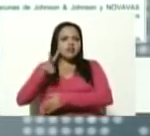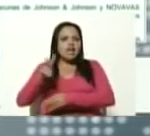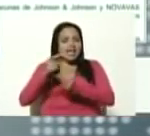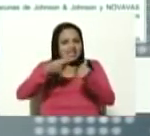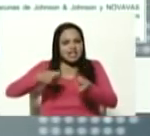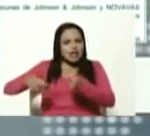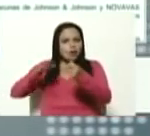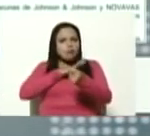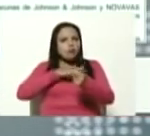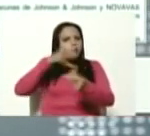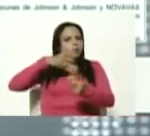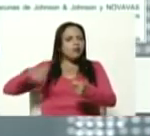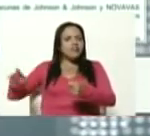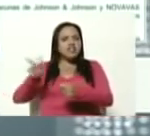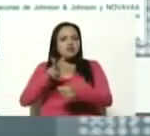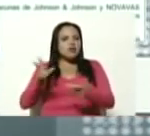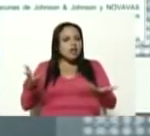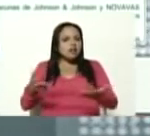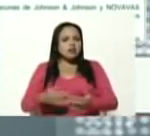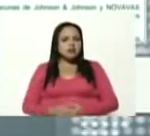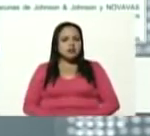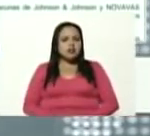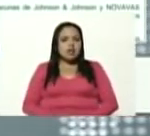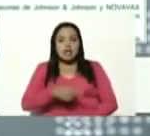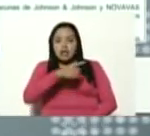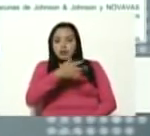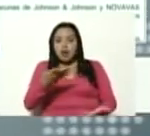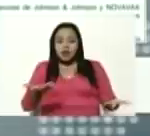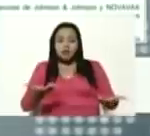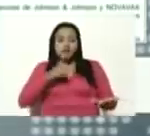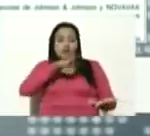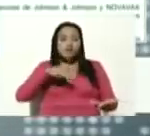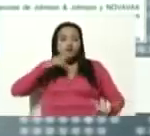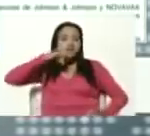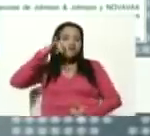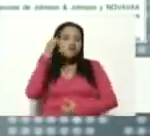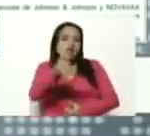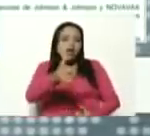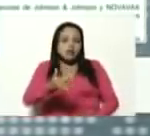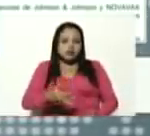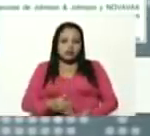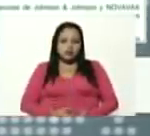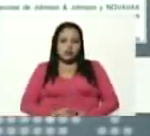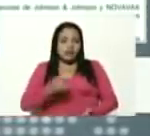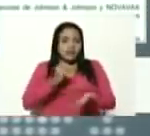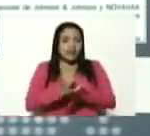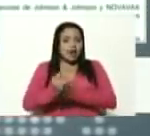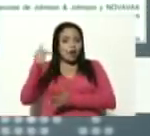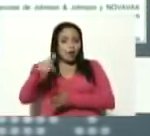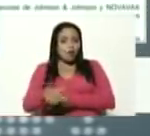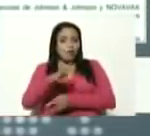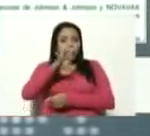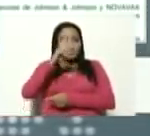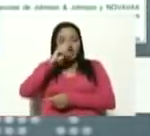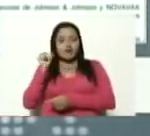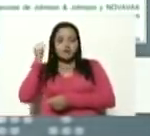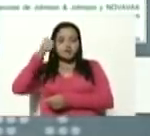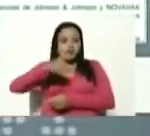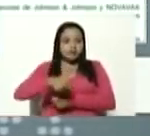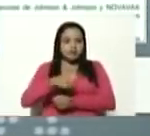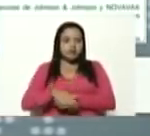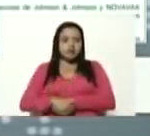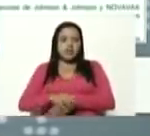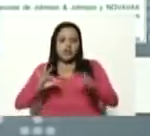del pueblo de Venezuela. Eso es algo que hemos denunciado. Fíjense ustedes, hoy estamos a 4 años de